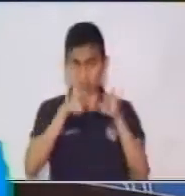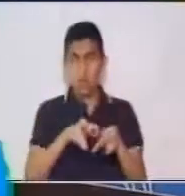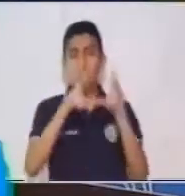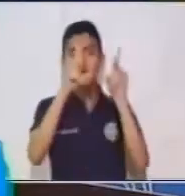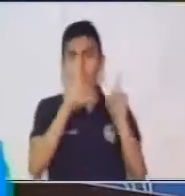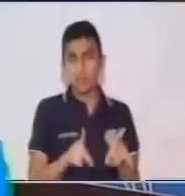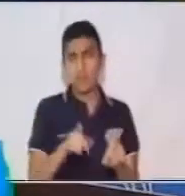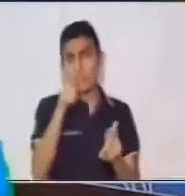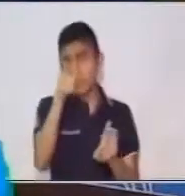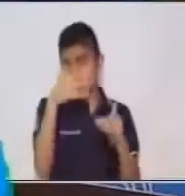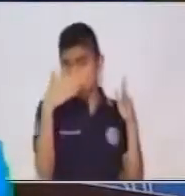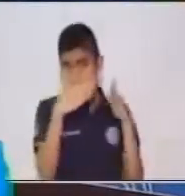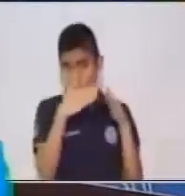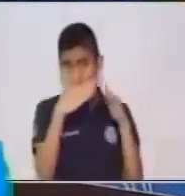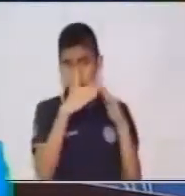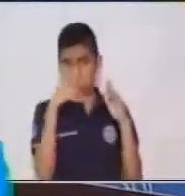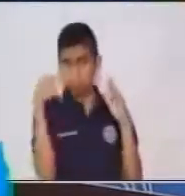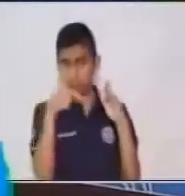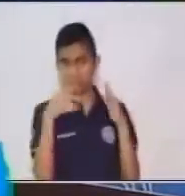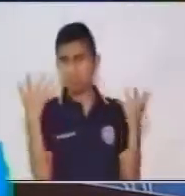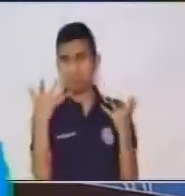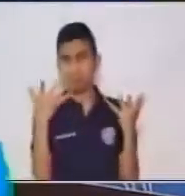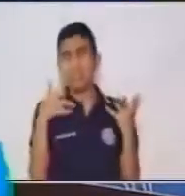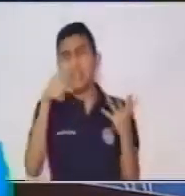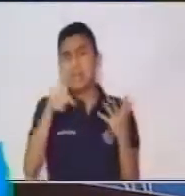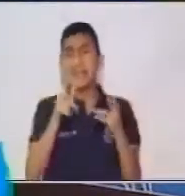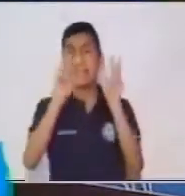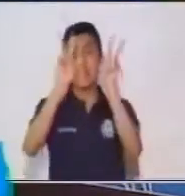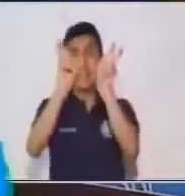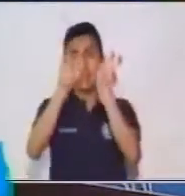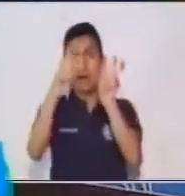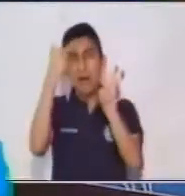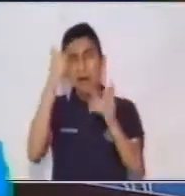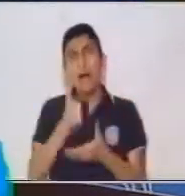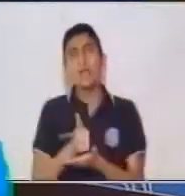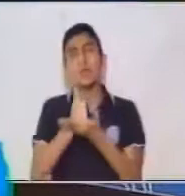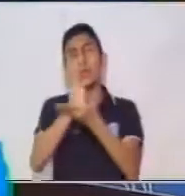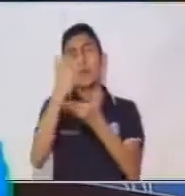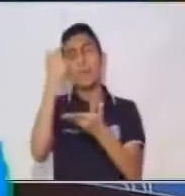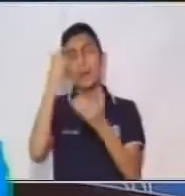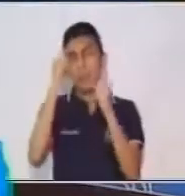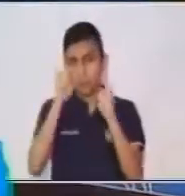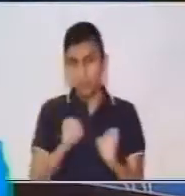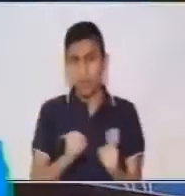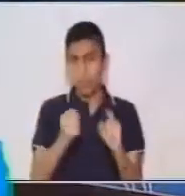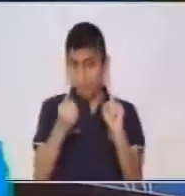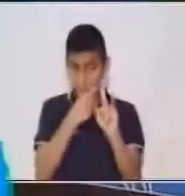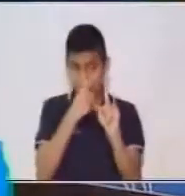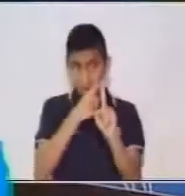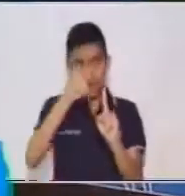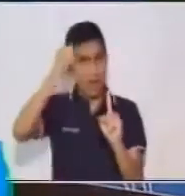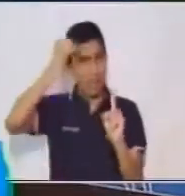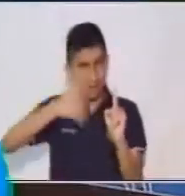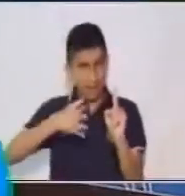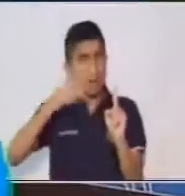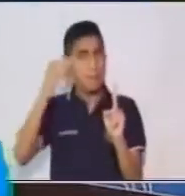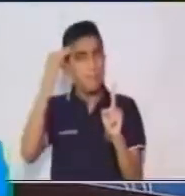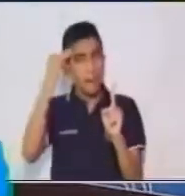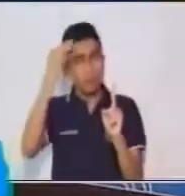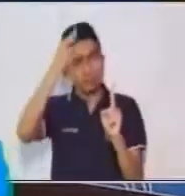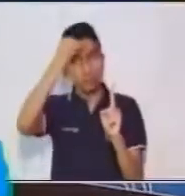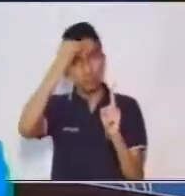persona con necesidades educativas especiales, este tema les ayudará a ejercitar habilidades como